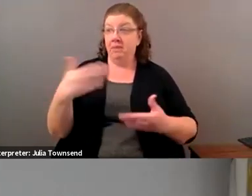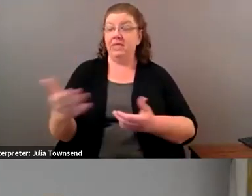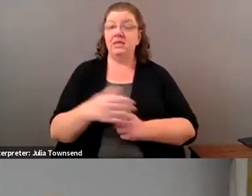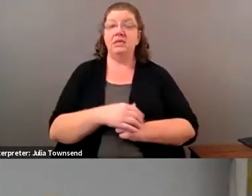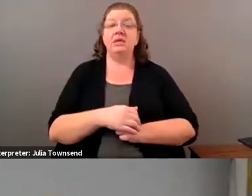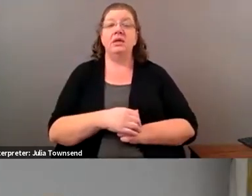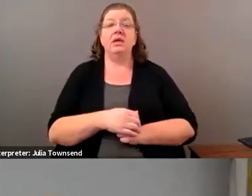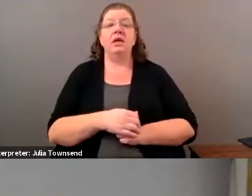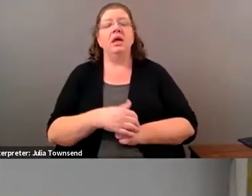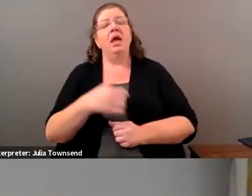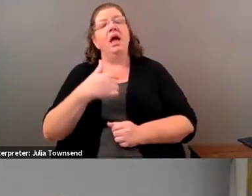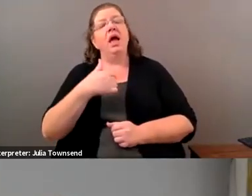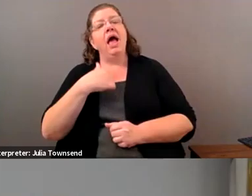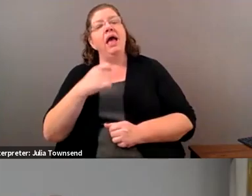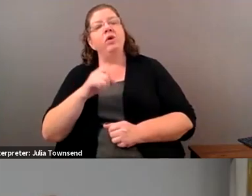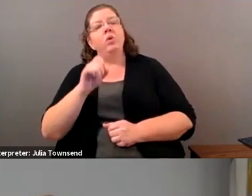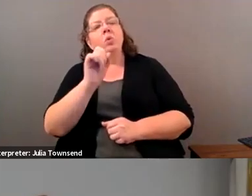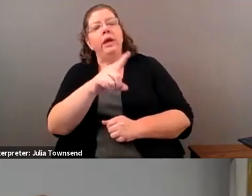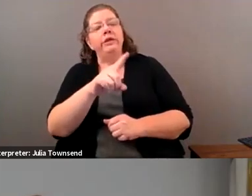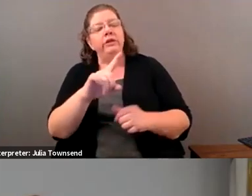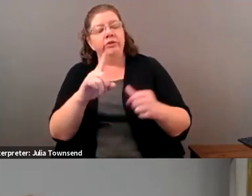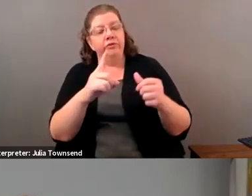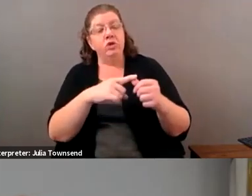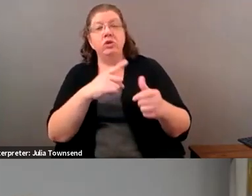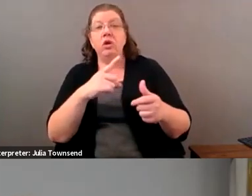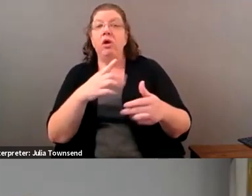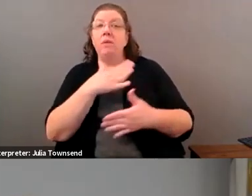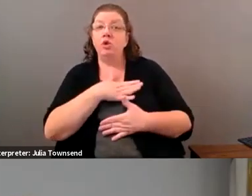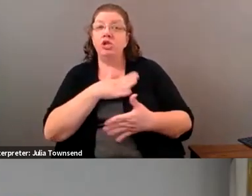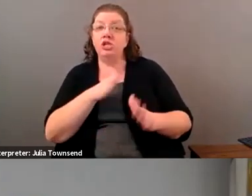pregunta si adelante